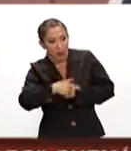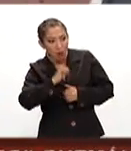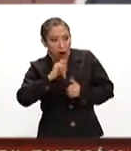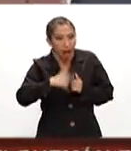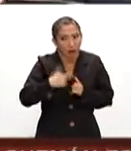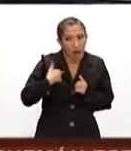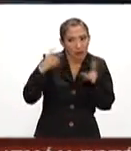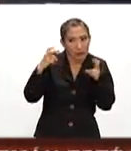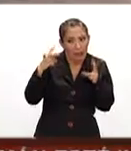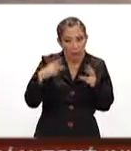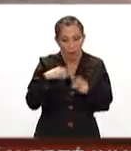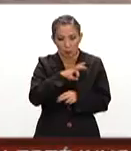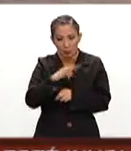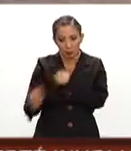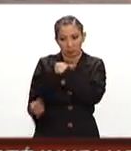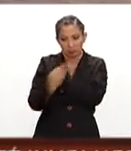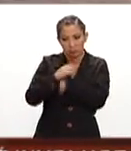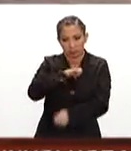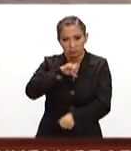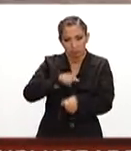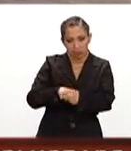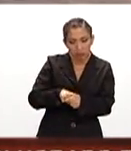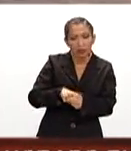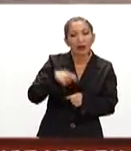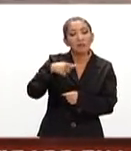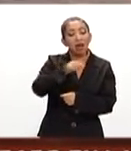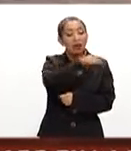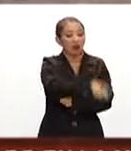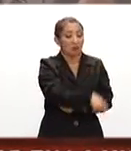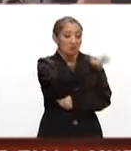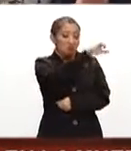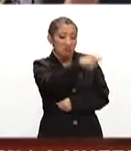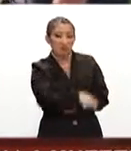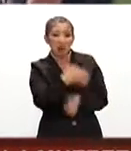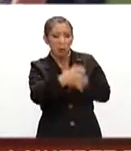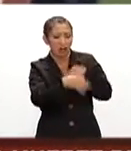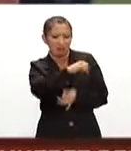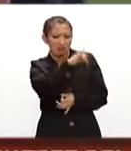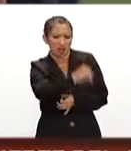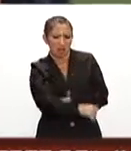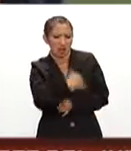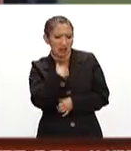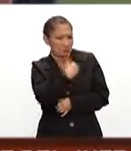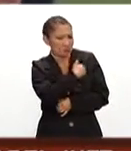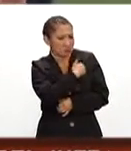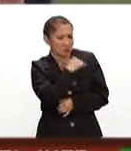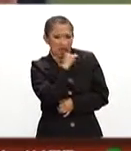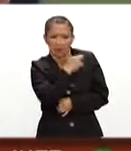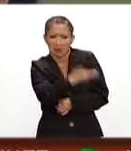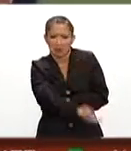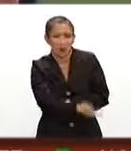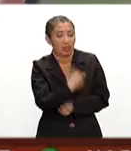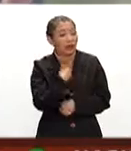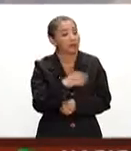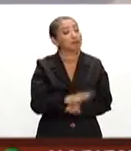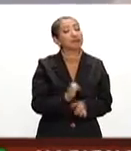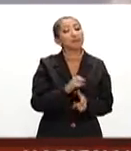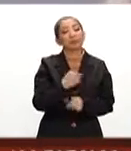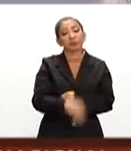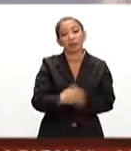lleva, puede pedir protección especial. Pero en el caso de Bermúdez, declaró, nunca hizo esta solicitud. Mientras